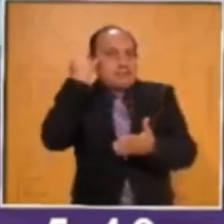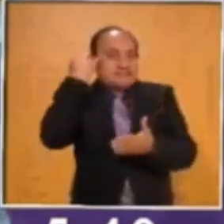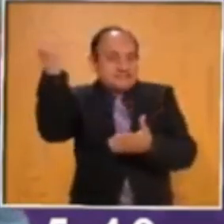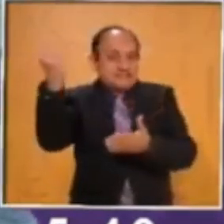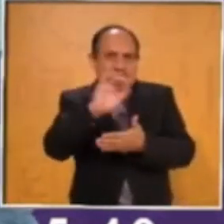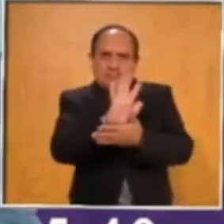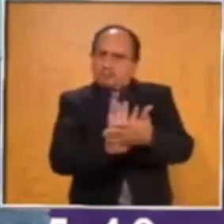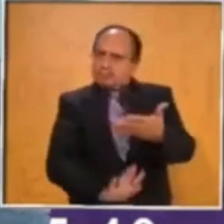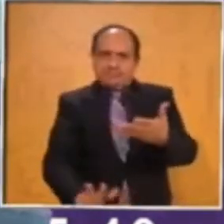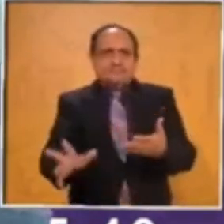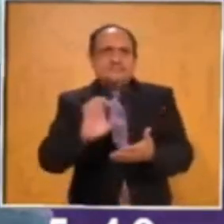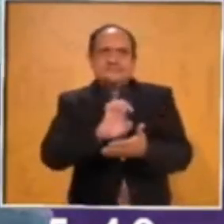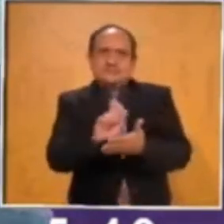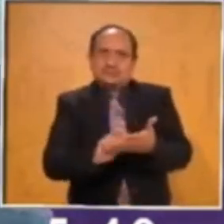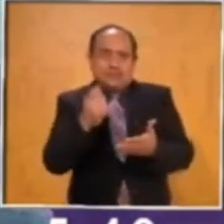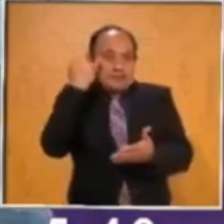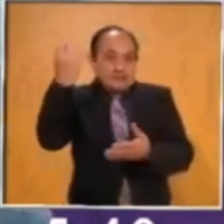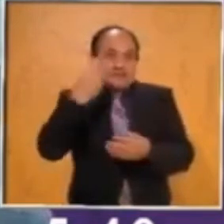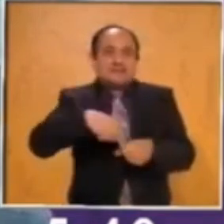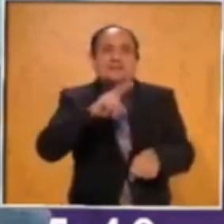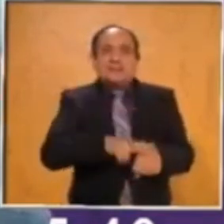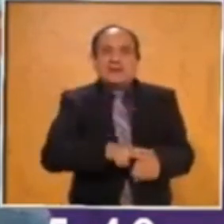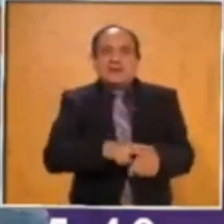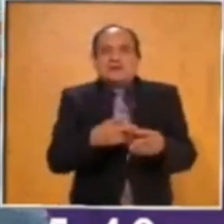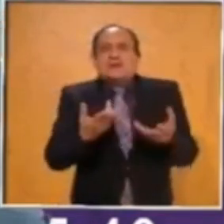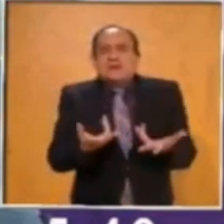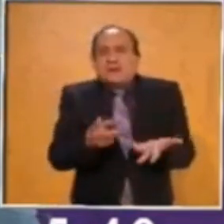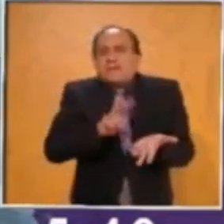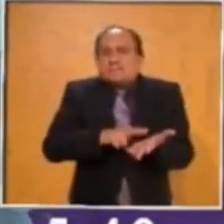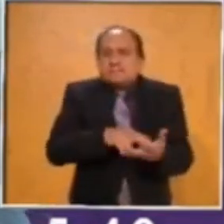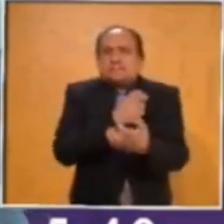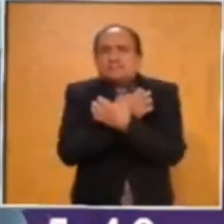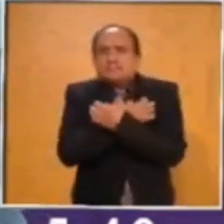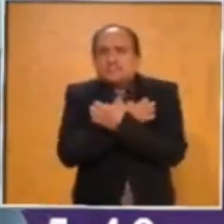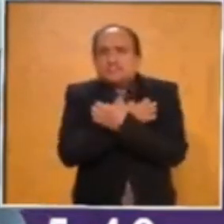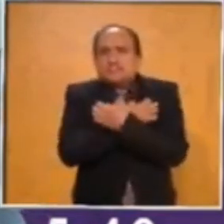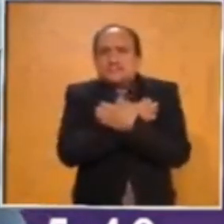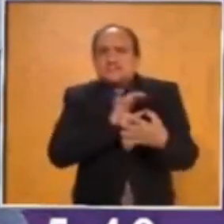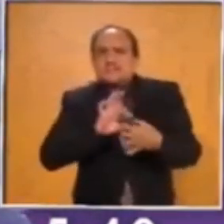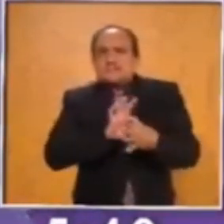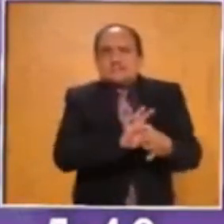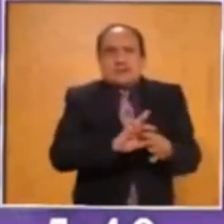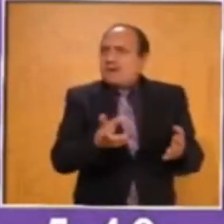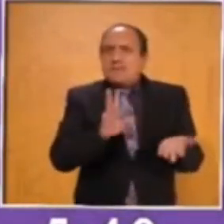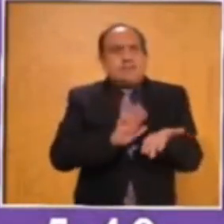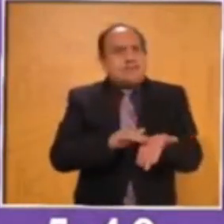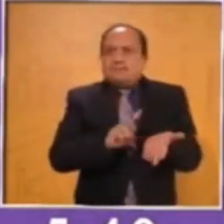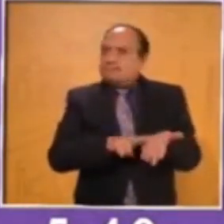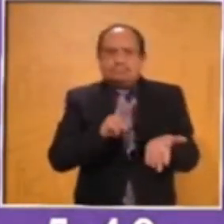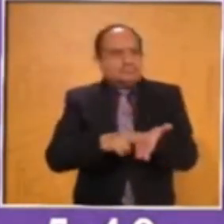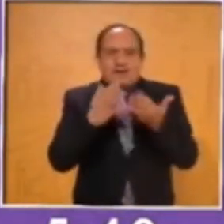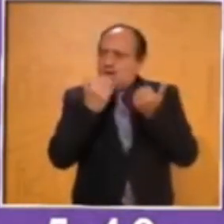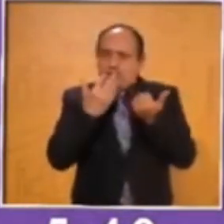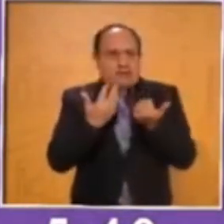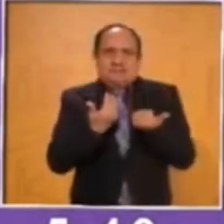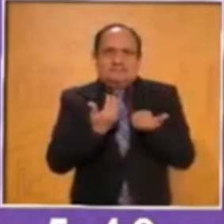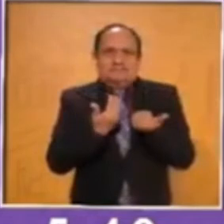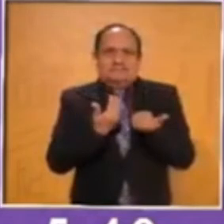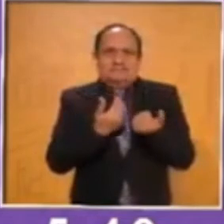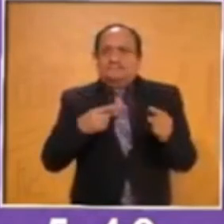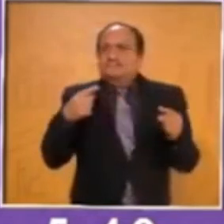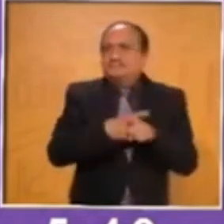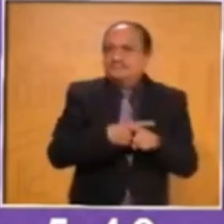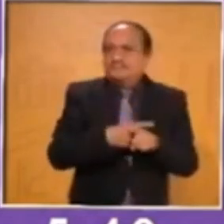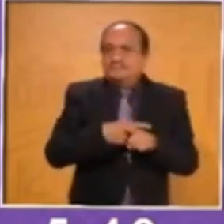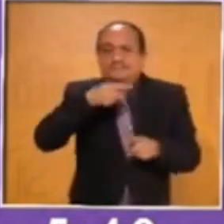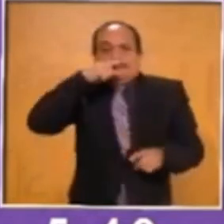narrativa normal. ¿Sí? ¿Qué valores transmite el cuento? Realmente no transmite ningún valor, casi todos son antivalores, como la